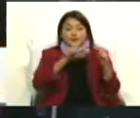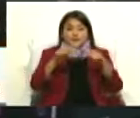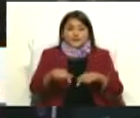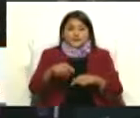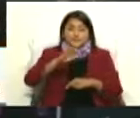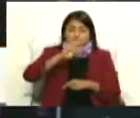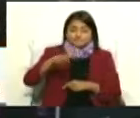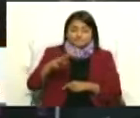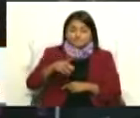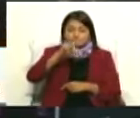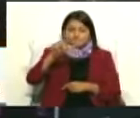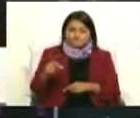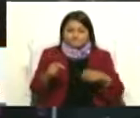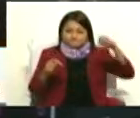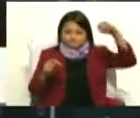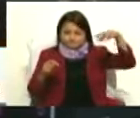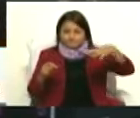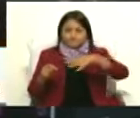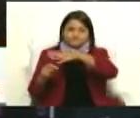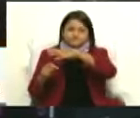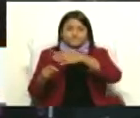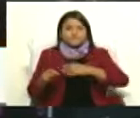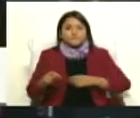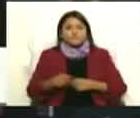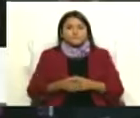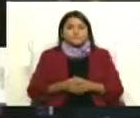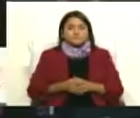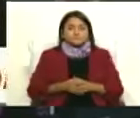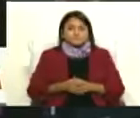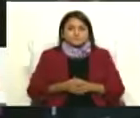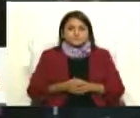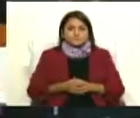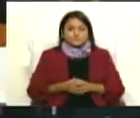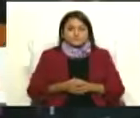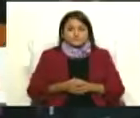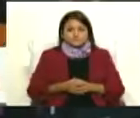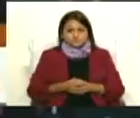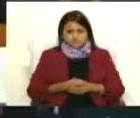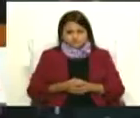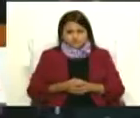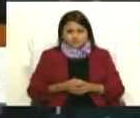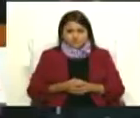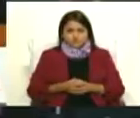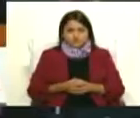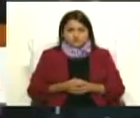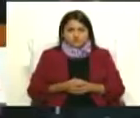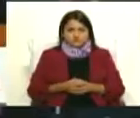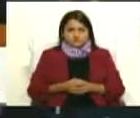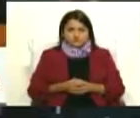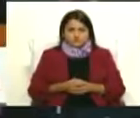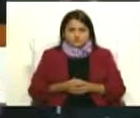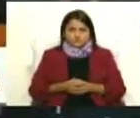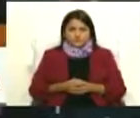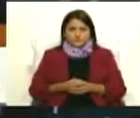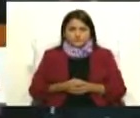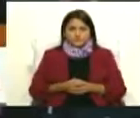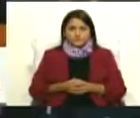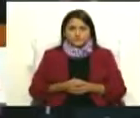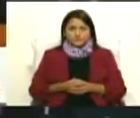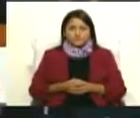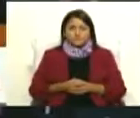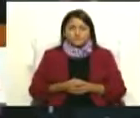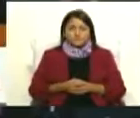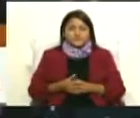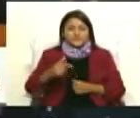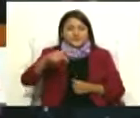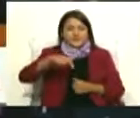de Venezuela nace en el Esequibo, donde el sol de Venezuela nace en nuestro sagrado